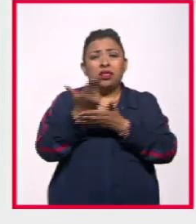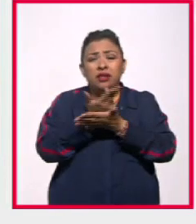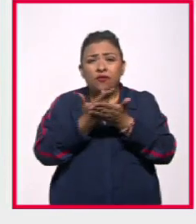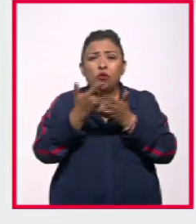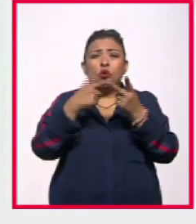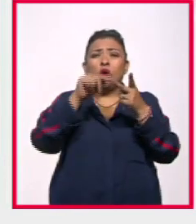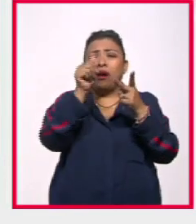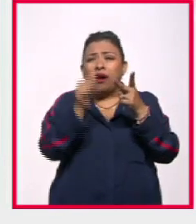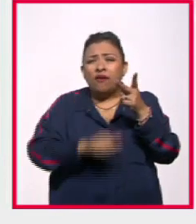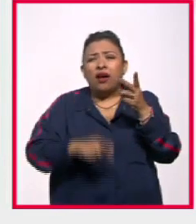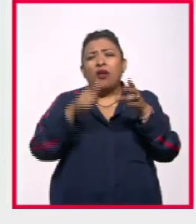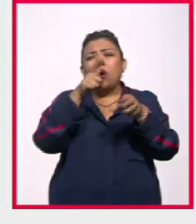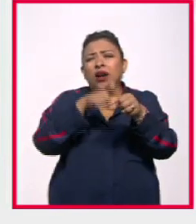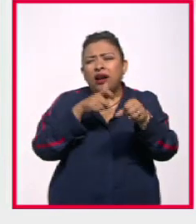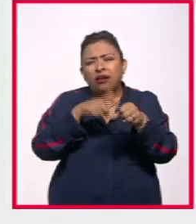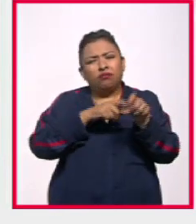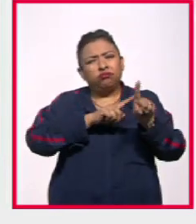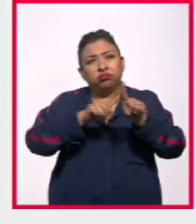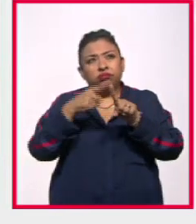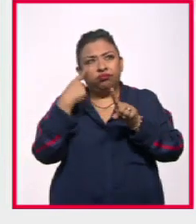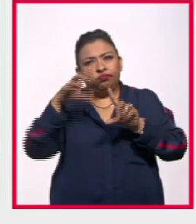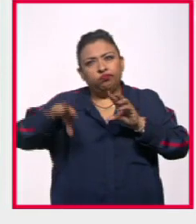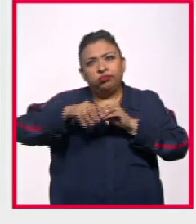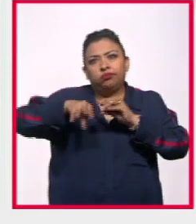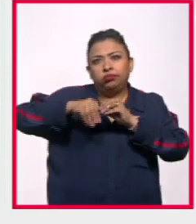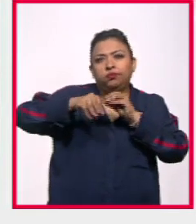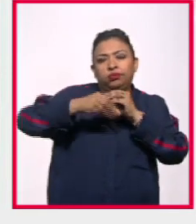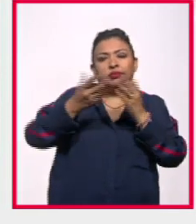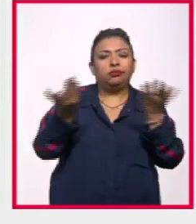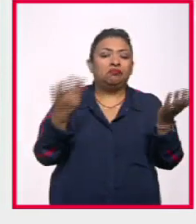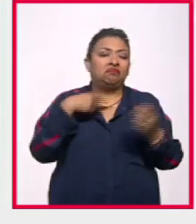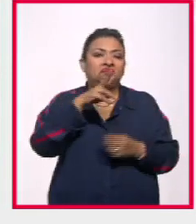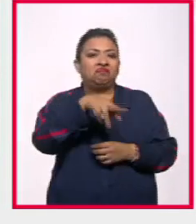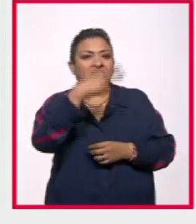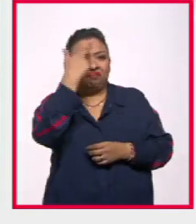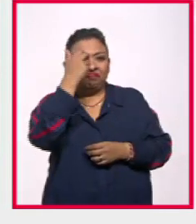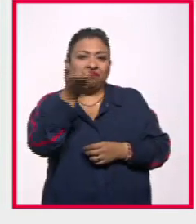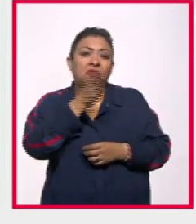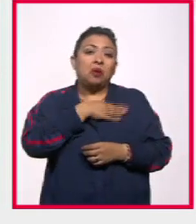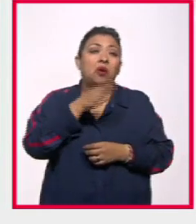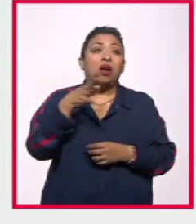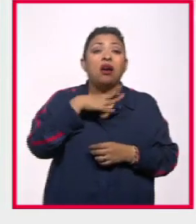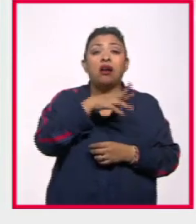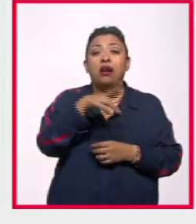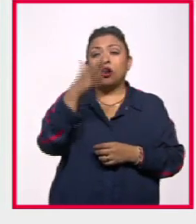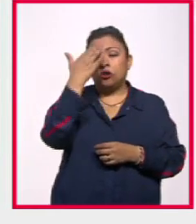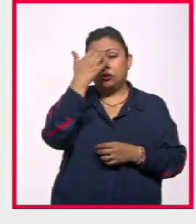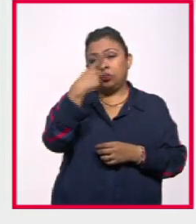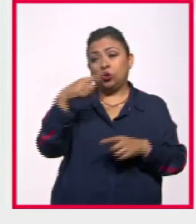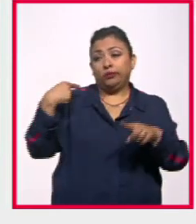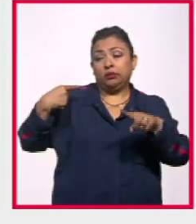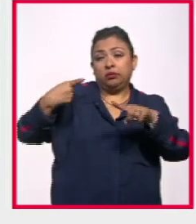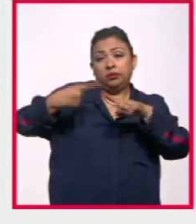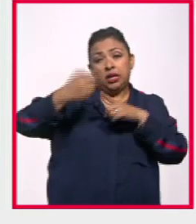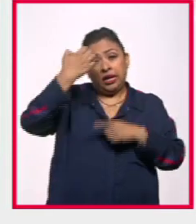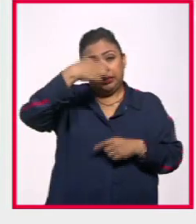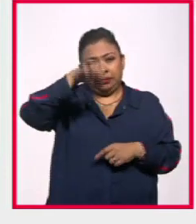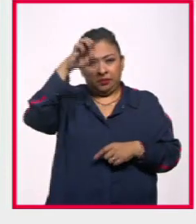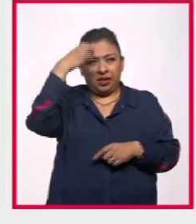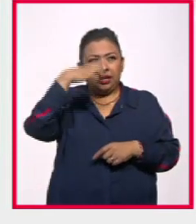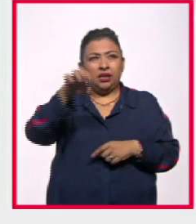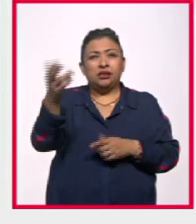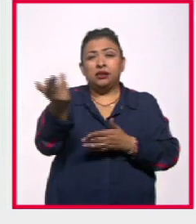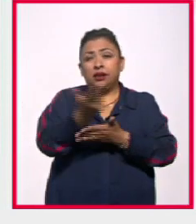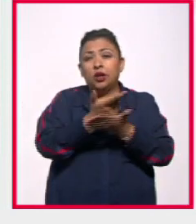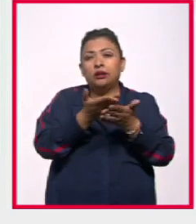dibujos, de caricaturas que pues ahí se ve su mano. Así es. Y bueno, qué bueno que haya un reconocimiento a esta trayectoria del